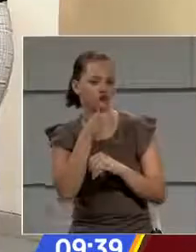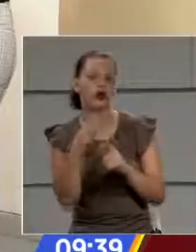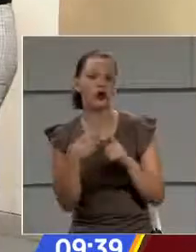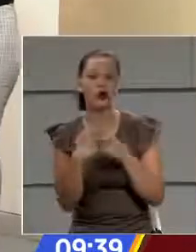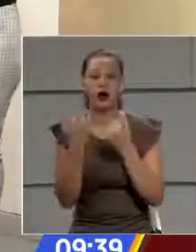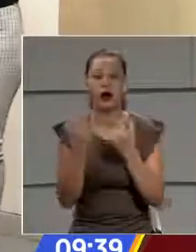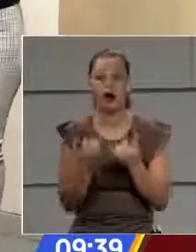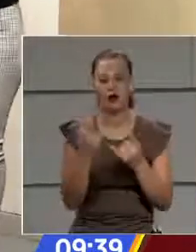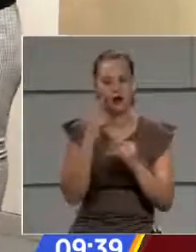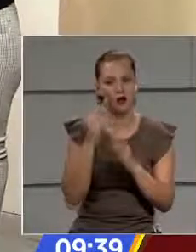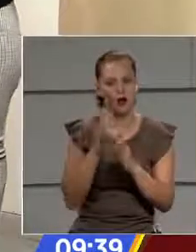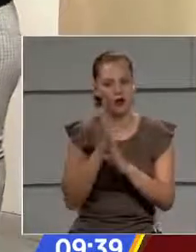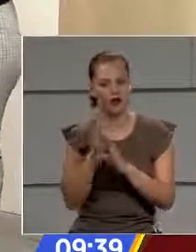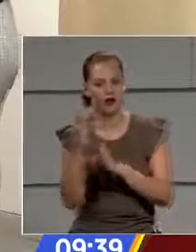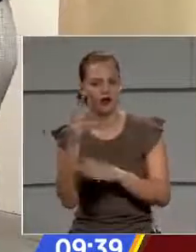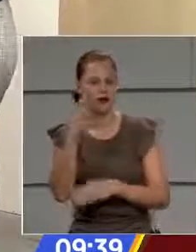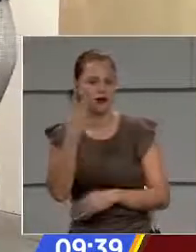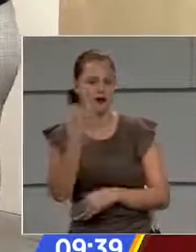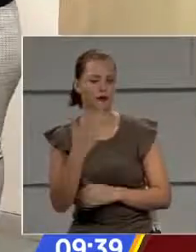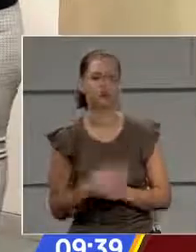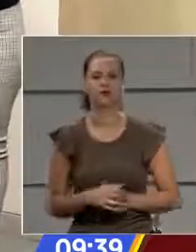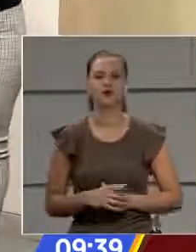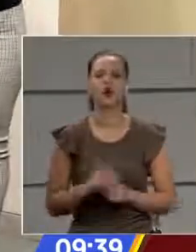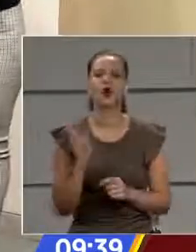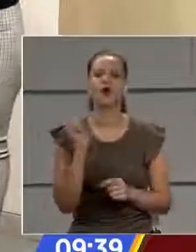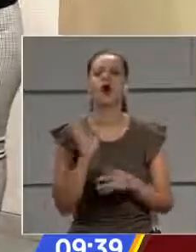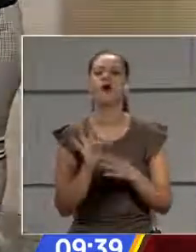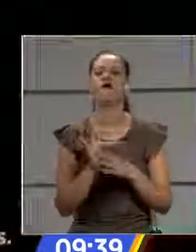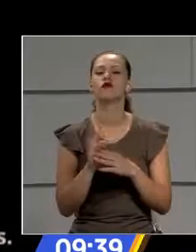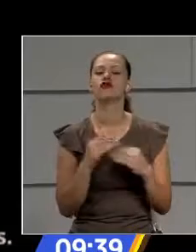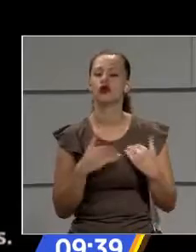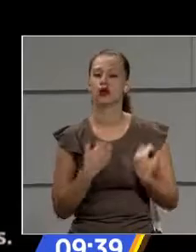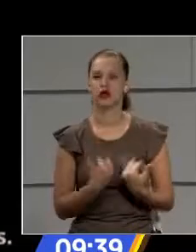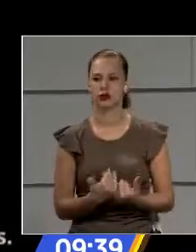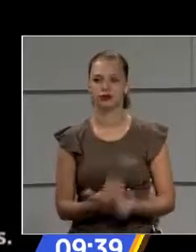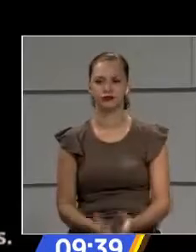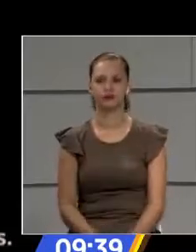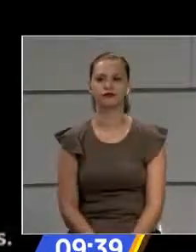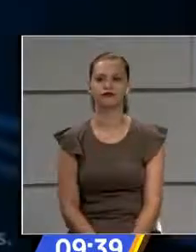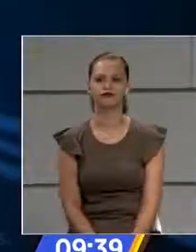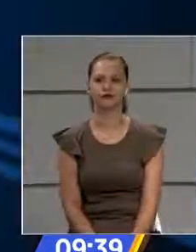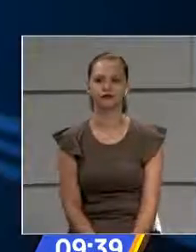con el laberinto. Vamos a ver entonces cuál será la función del corazón.